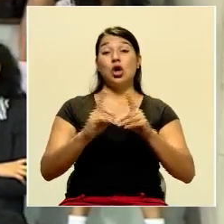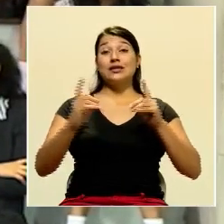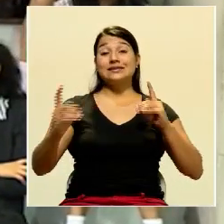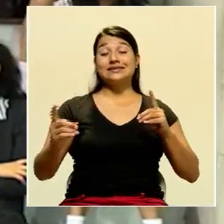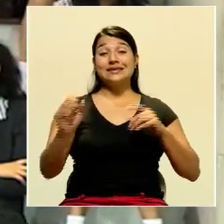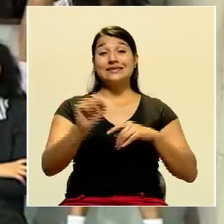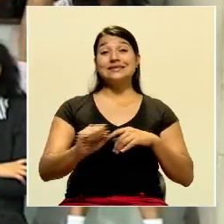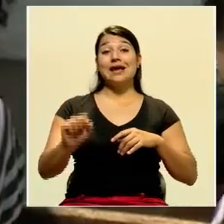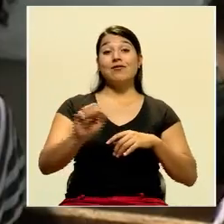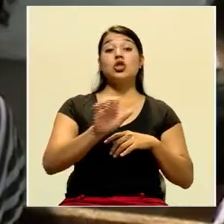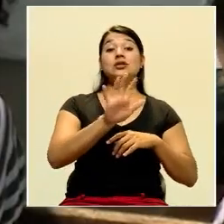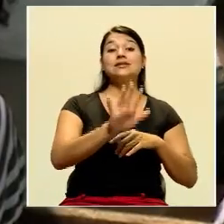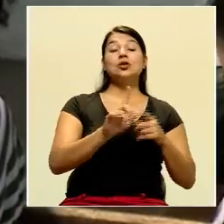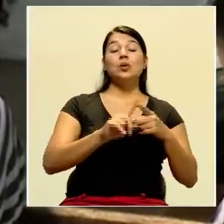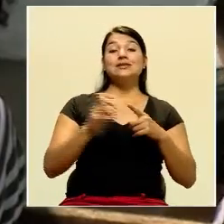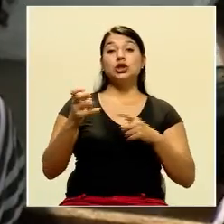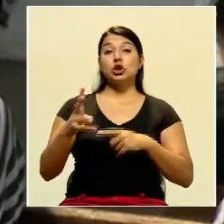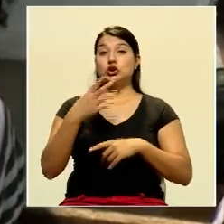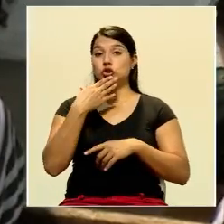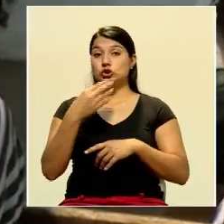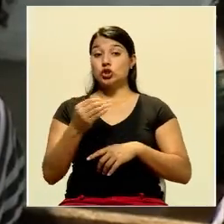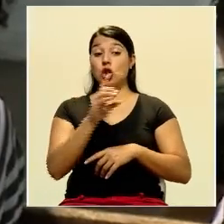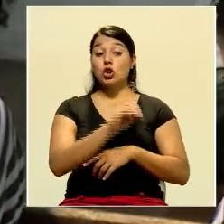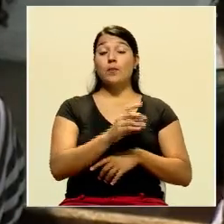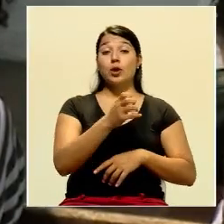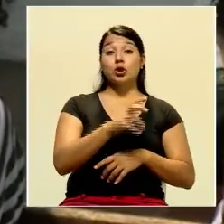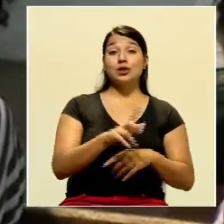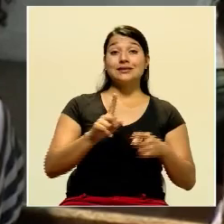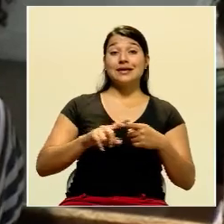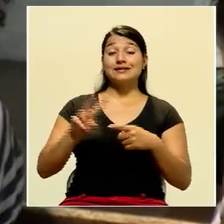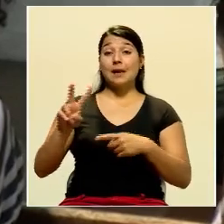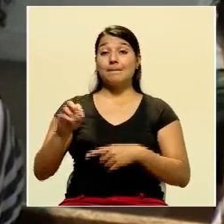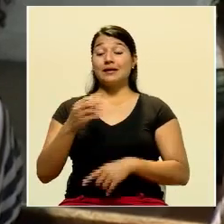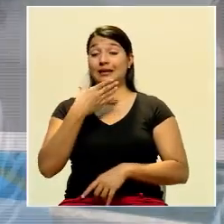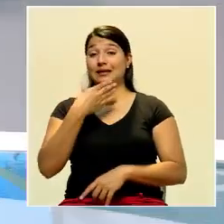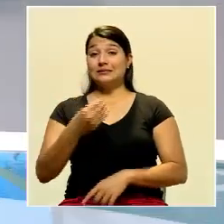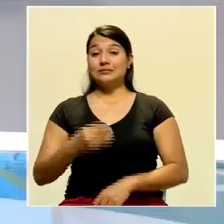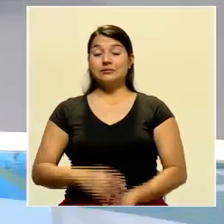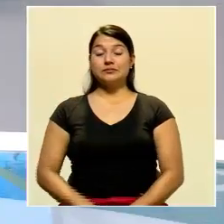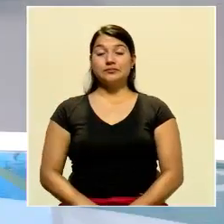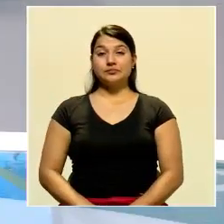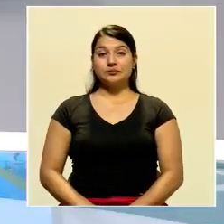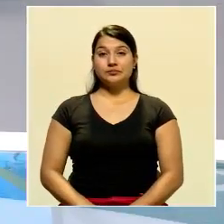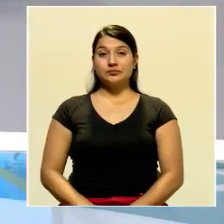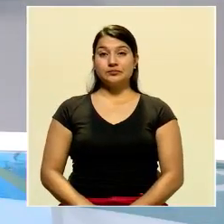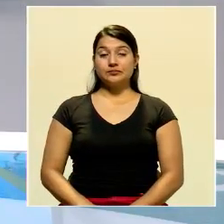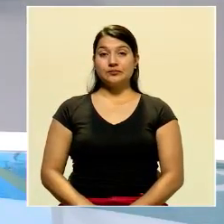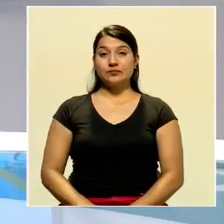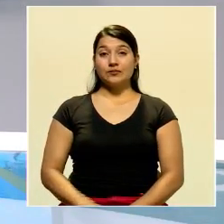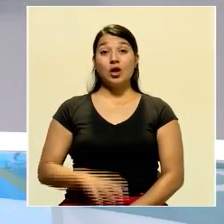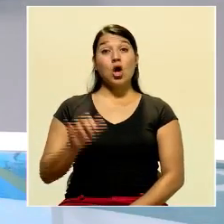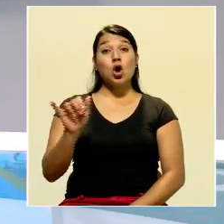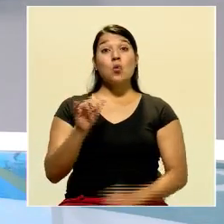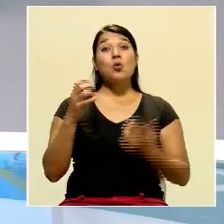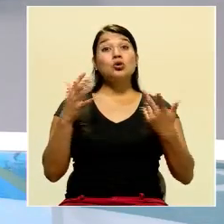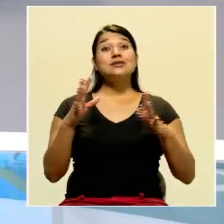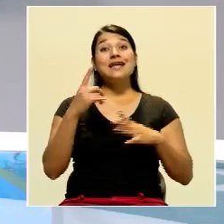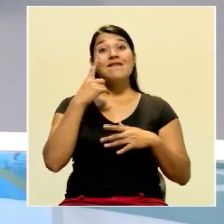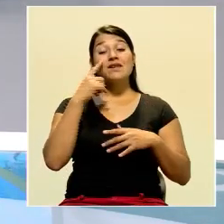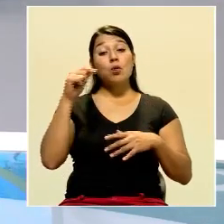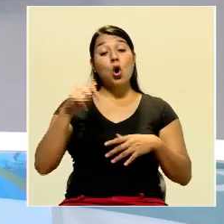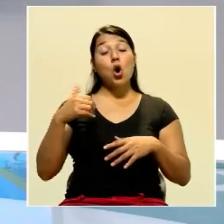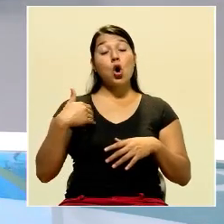sábado 5 al 12 de diciembre y del domingo 13 al 20 de diciembre. Como veíamos, hoy